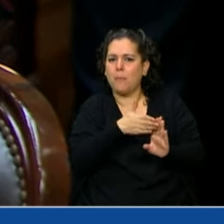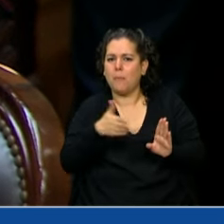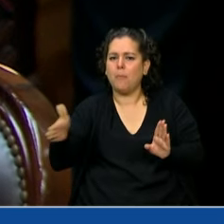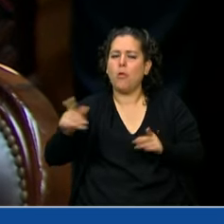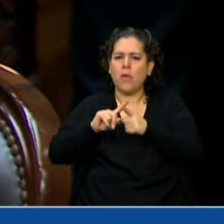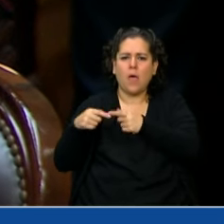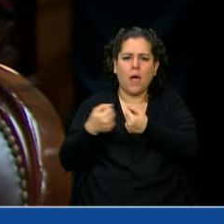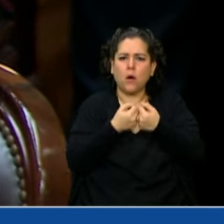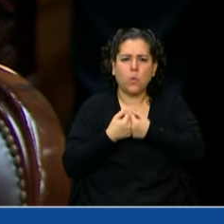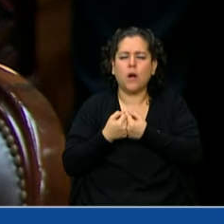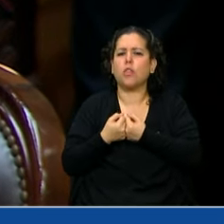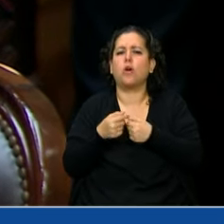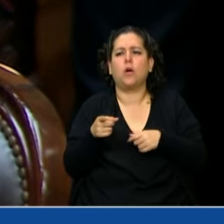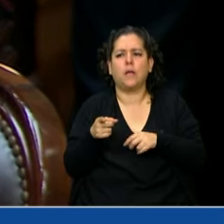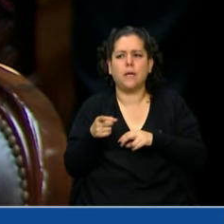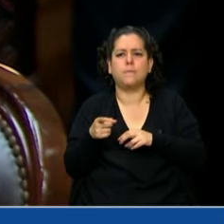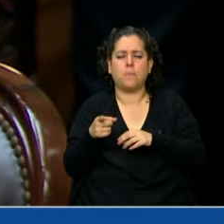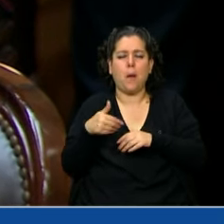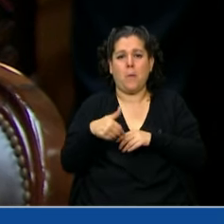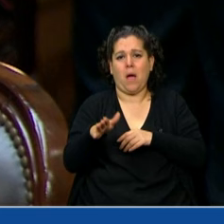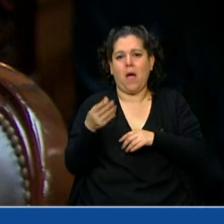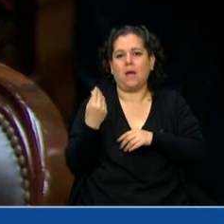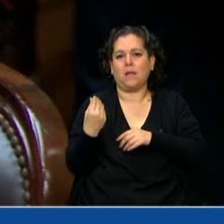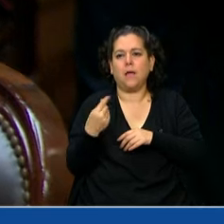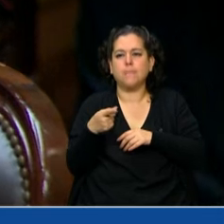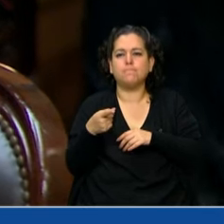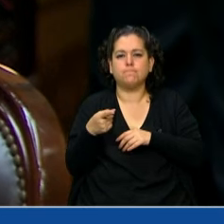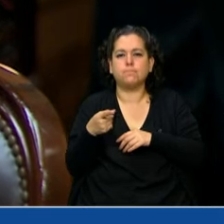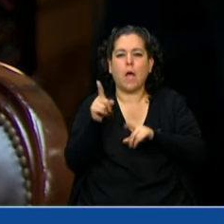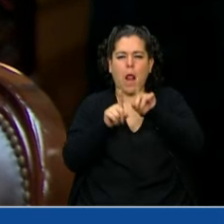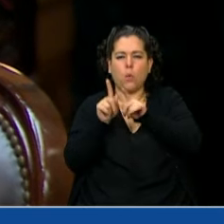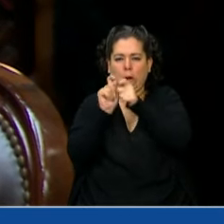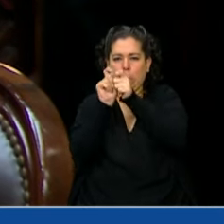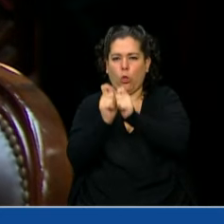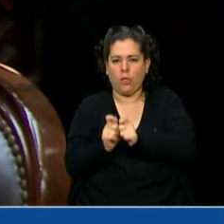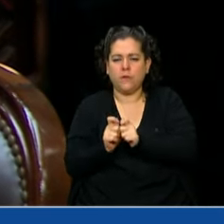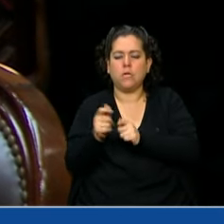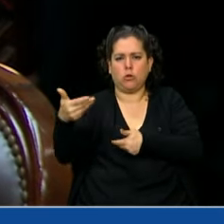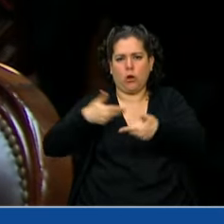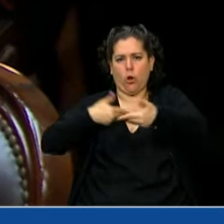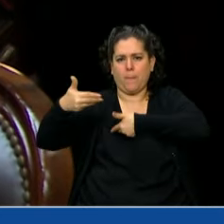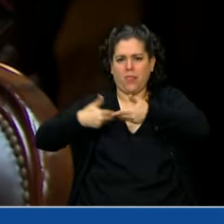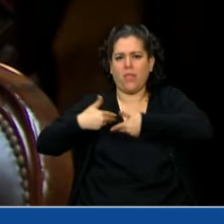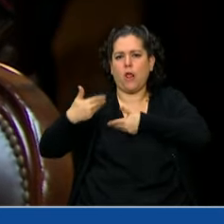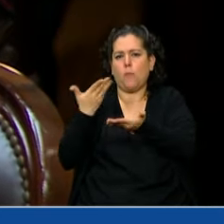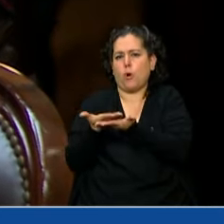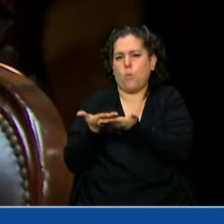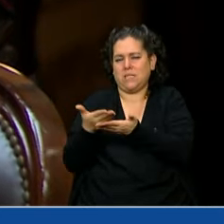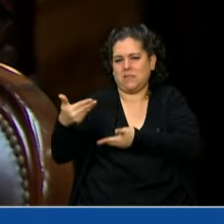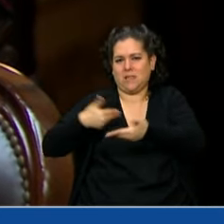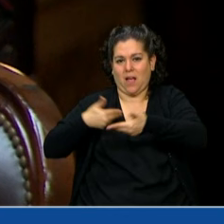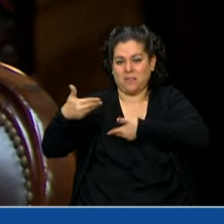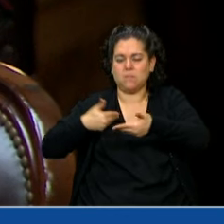consensuar de llegar a acuerdos vamos a hacer algunas modificaciones que nos han propuesto